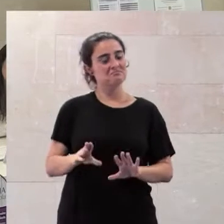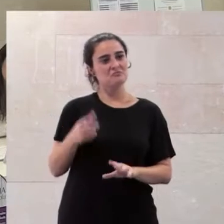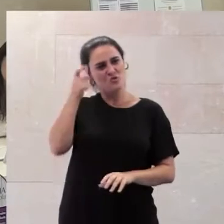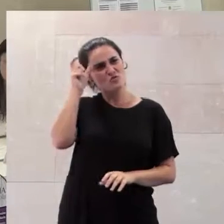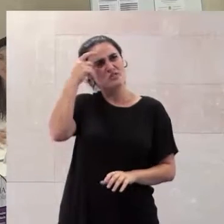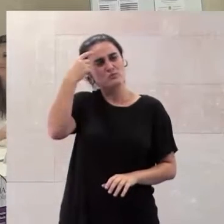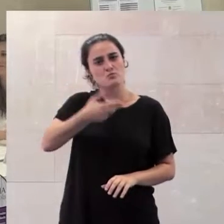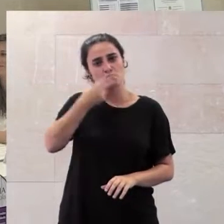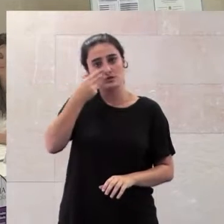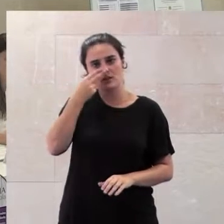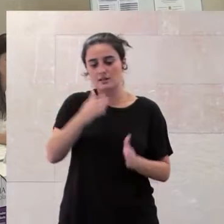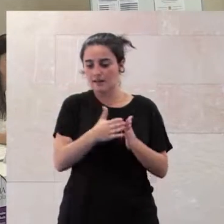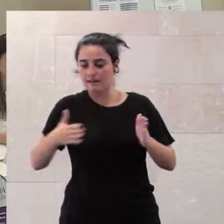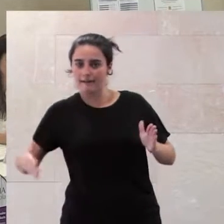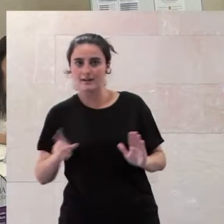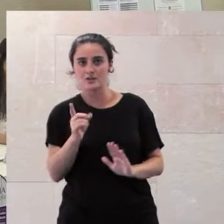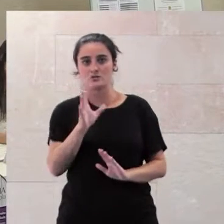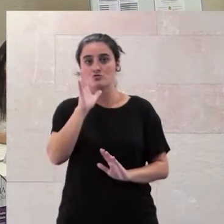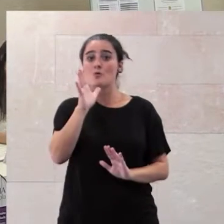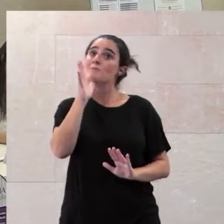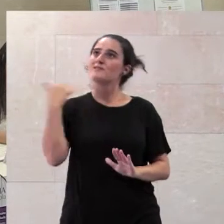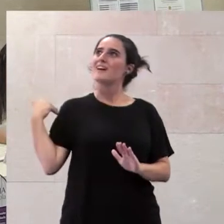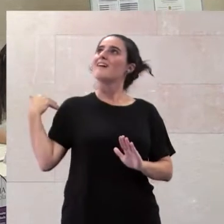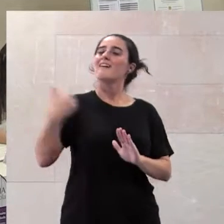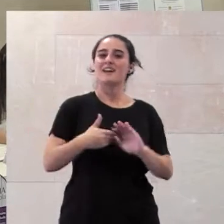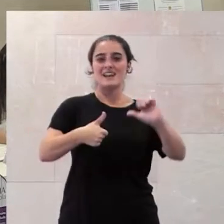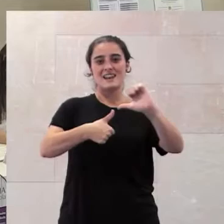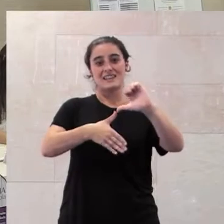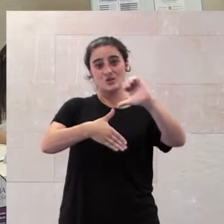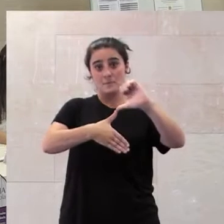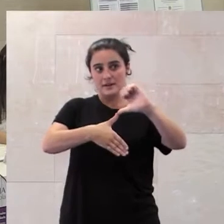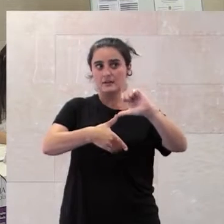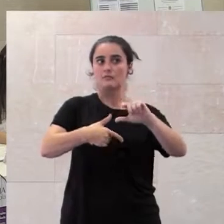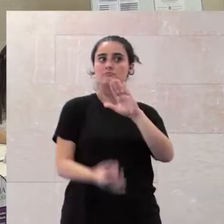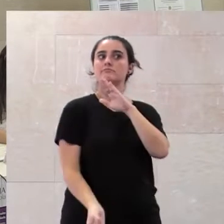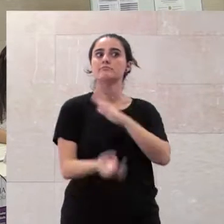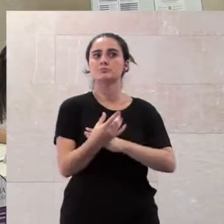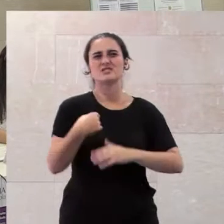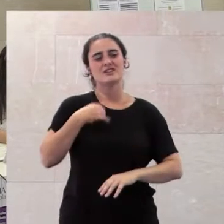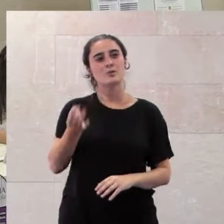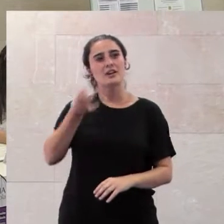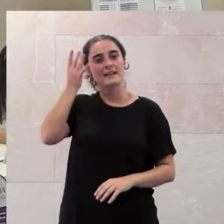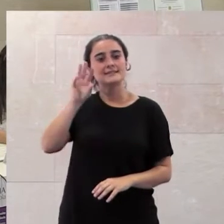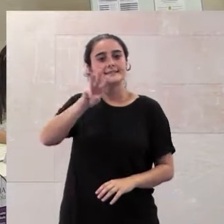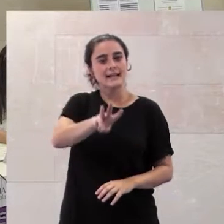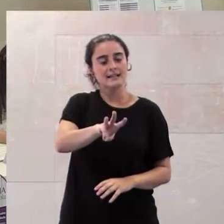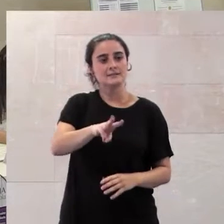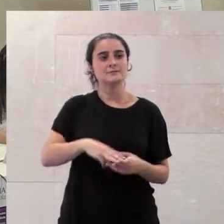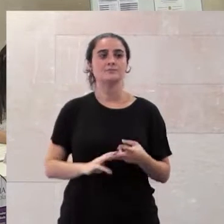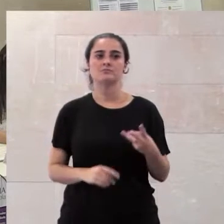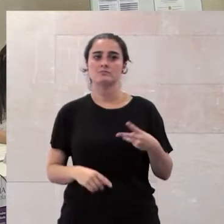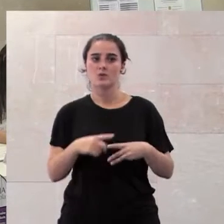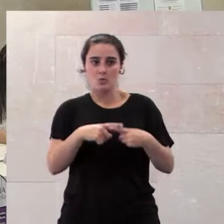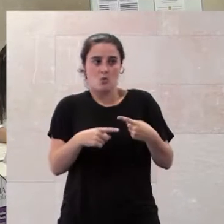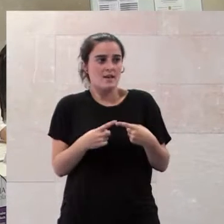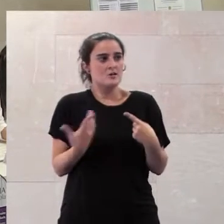a alargar, que tiene su trayectoria y viene de Latinoamérica. Pero quiero recuperar simplemente tres ideas. Una de ellas, al final,